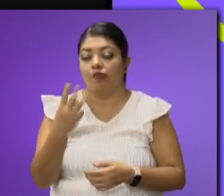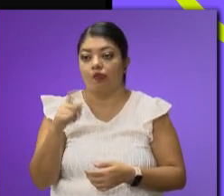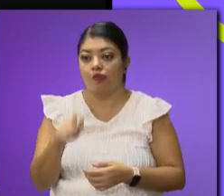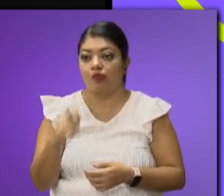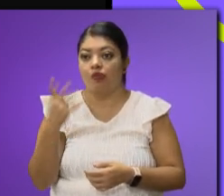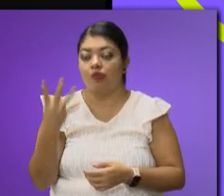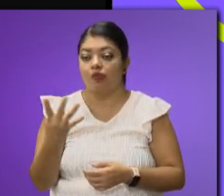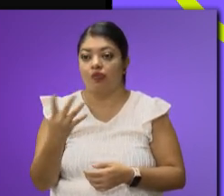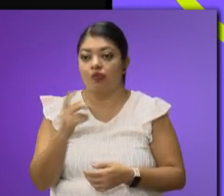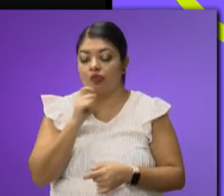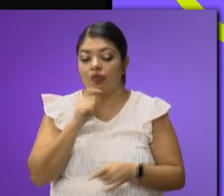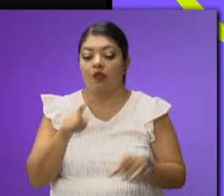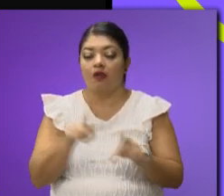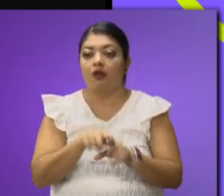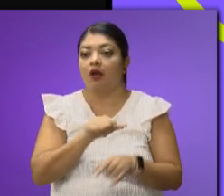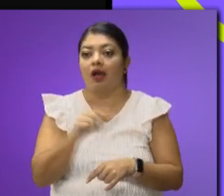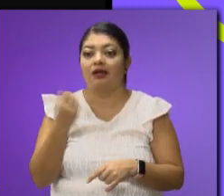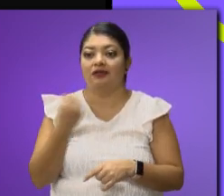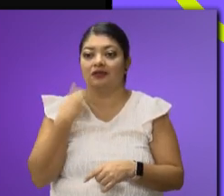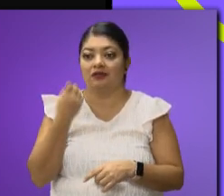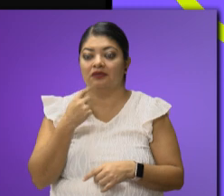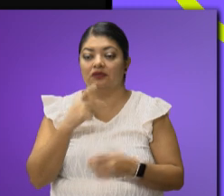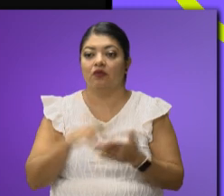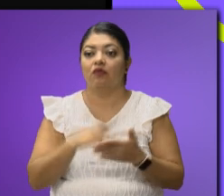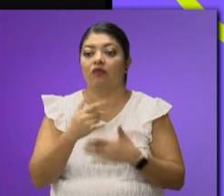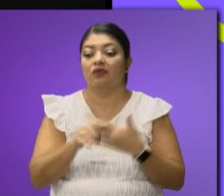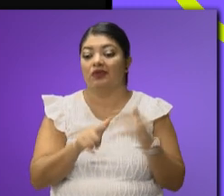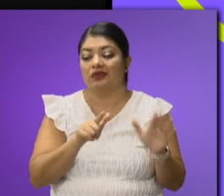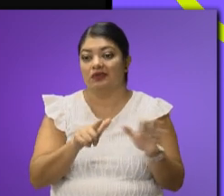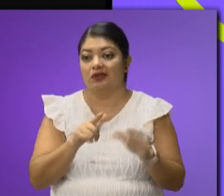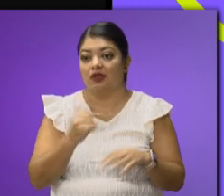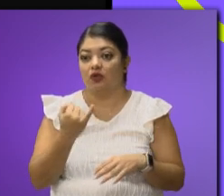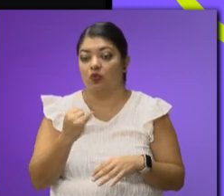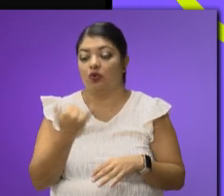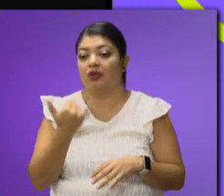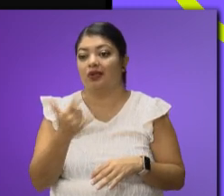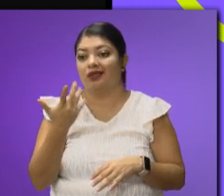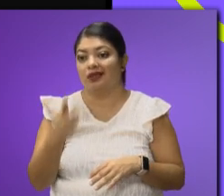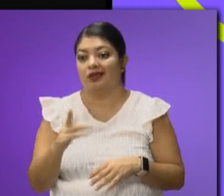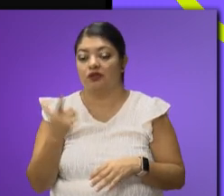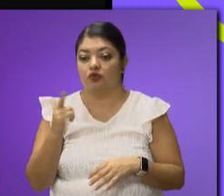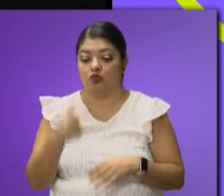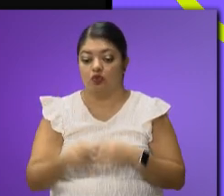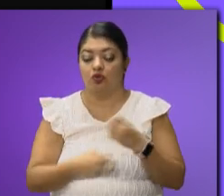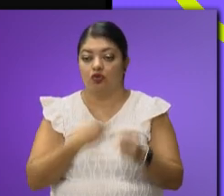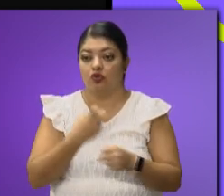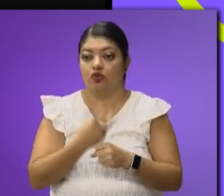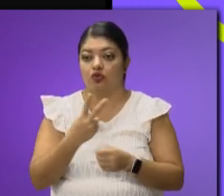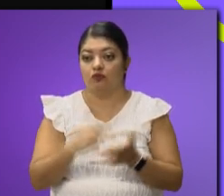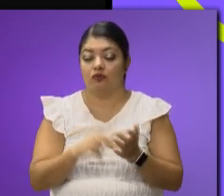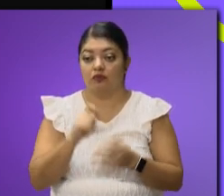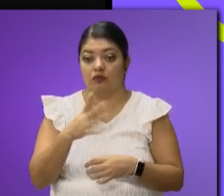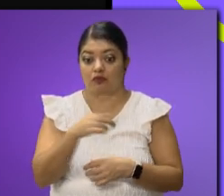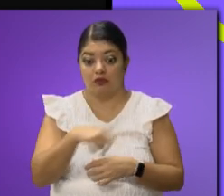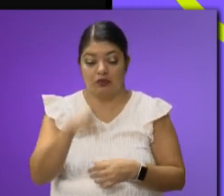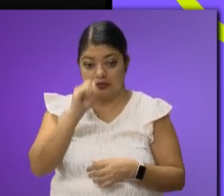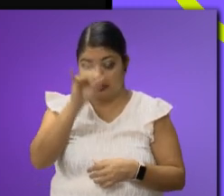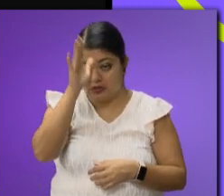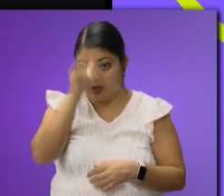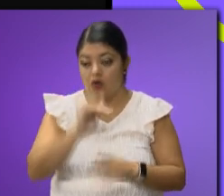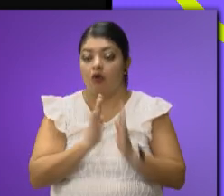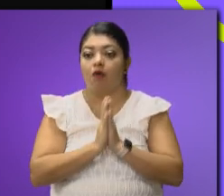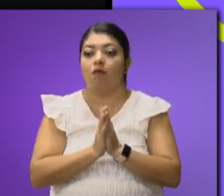3.4 referentes a las sesiones del 28 de junio y del 10 de julio del año en curso. Quienes estén por la afirmativa